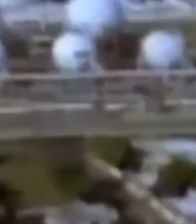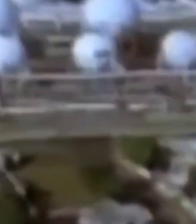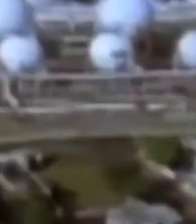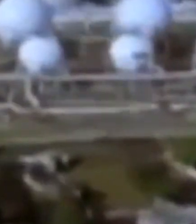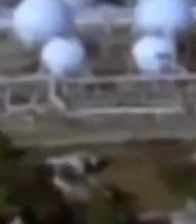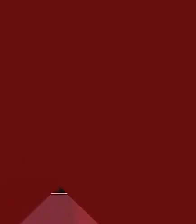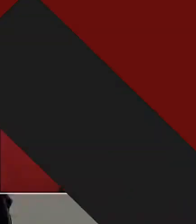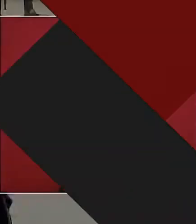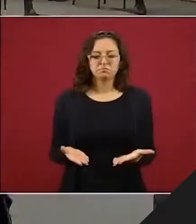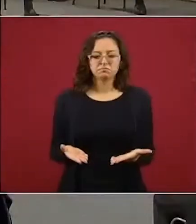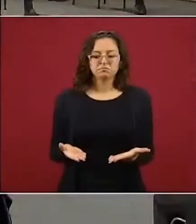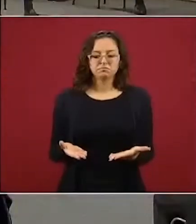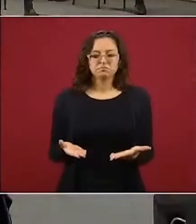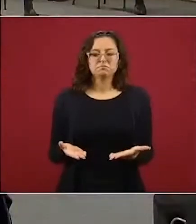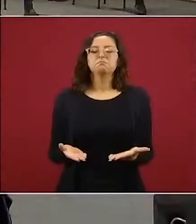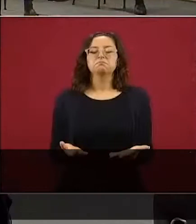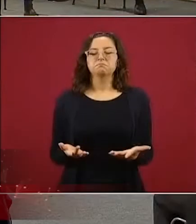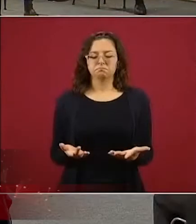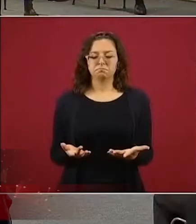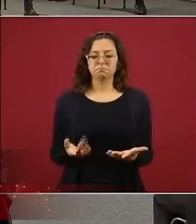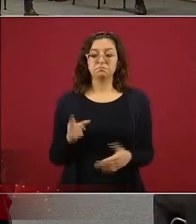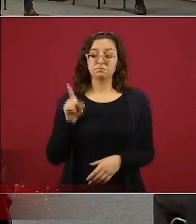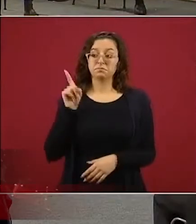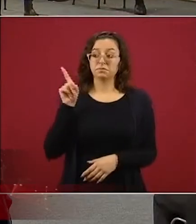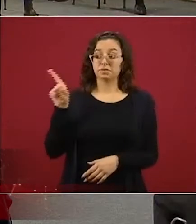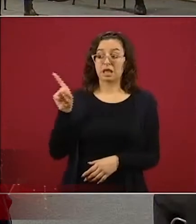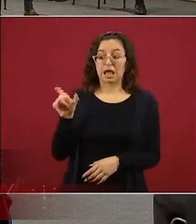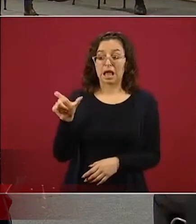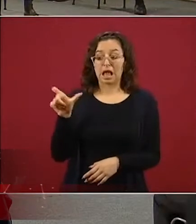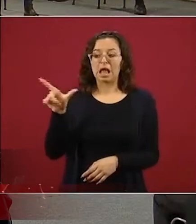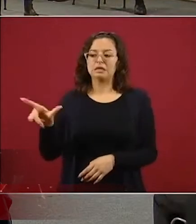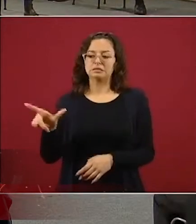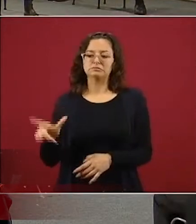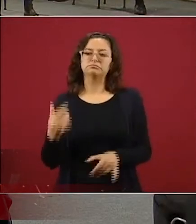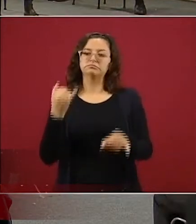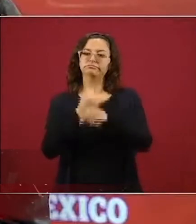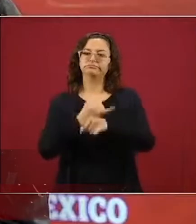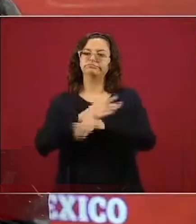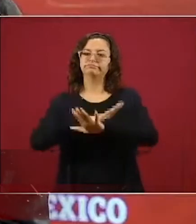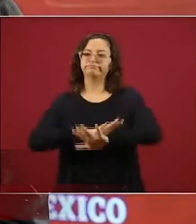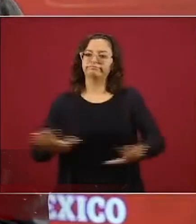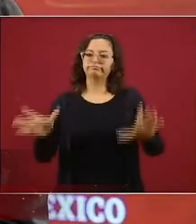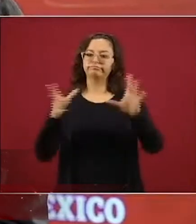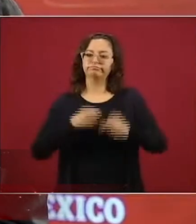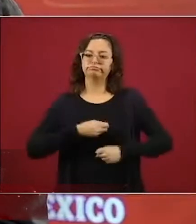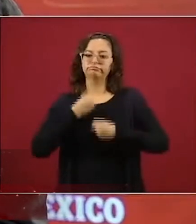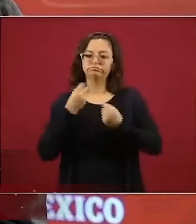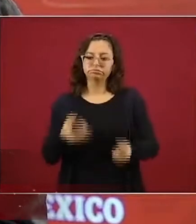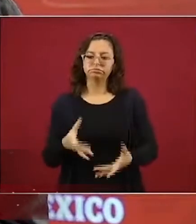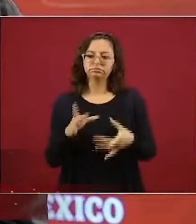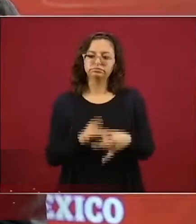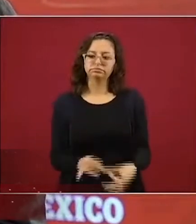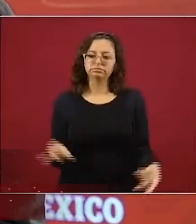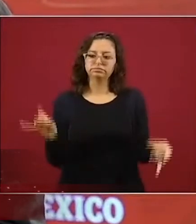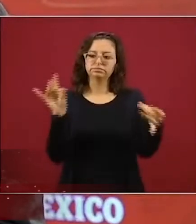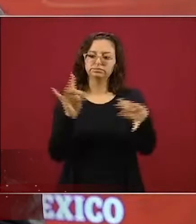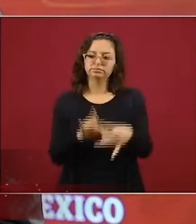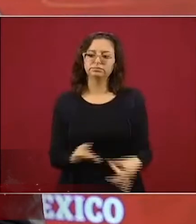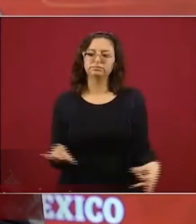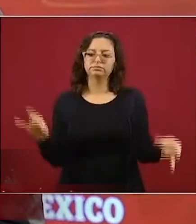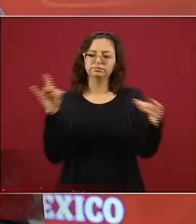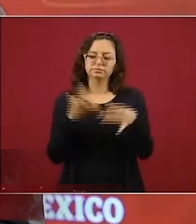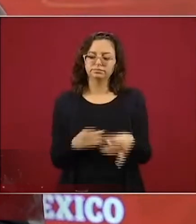proceso de extradición. Y está dispuesto a informar de lo que